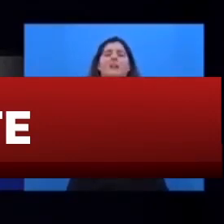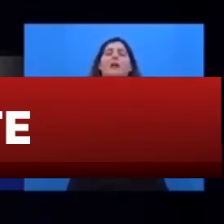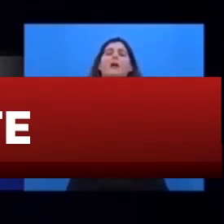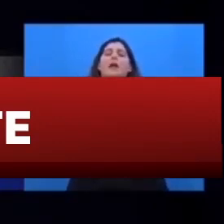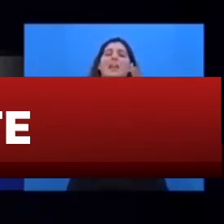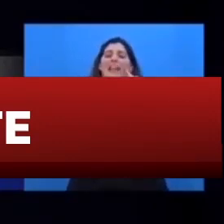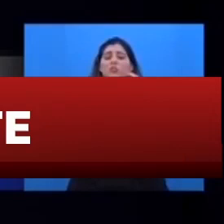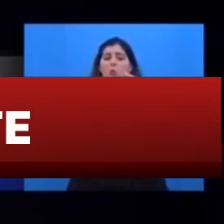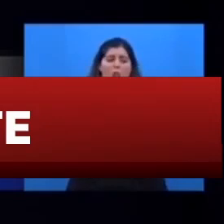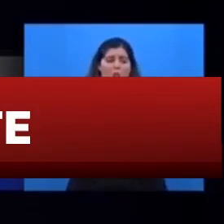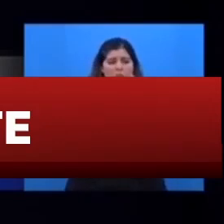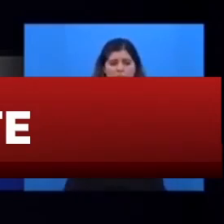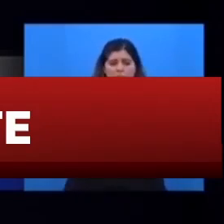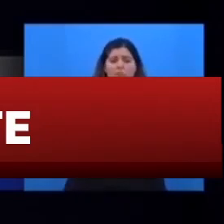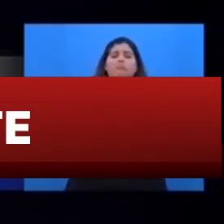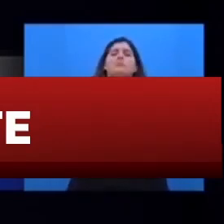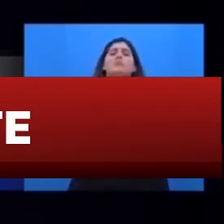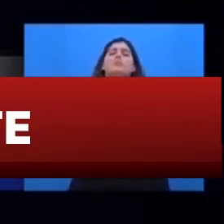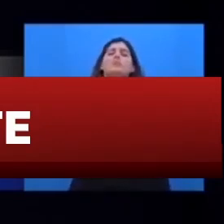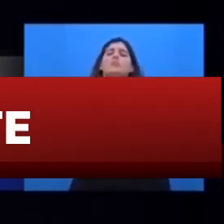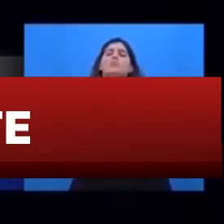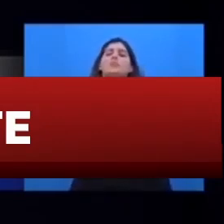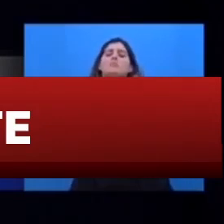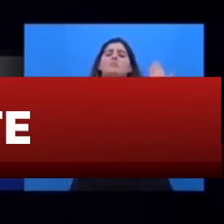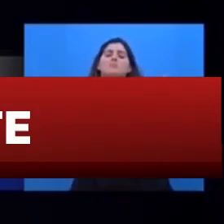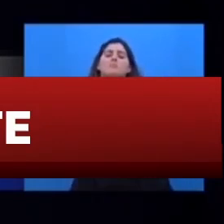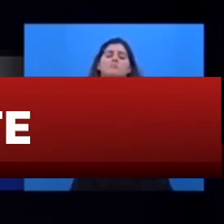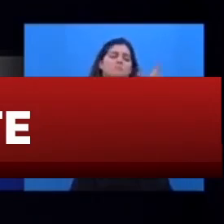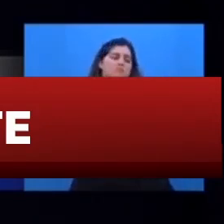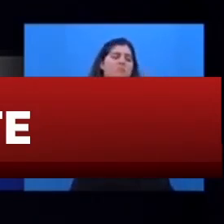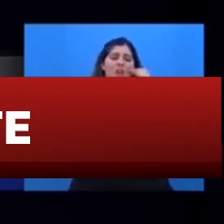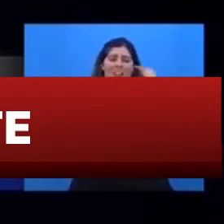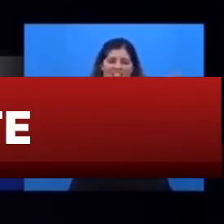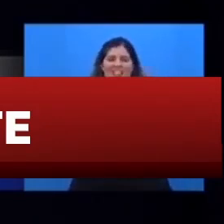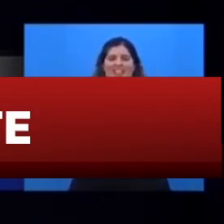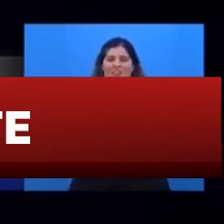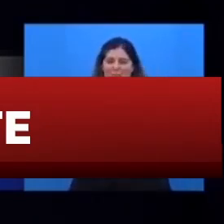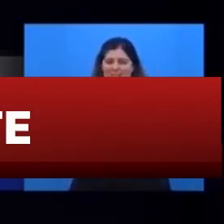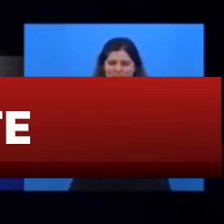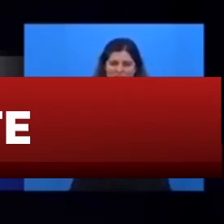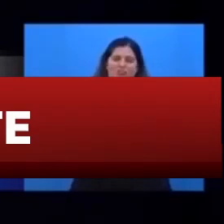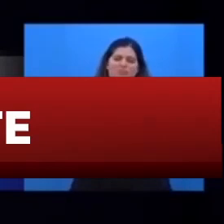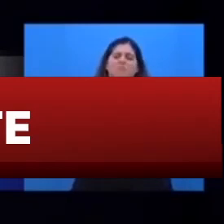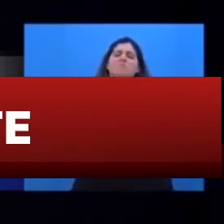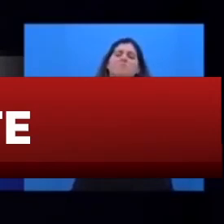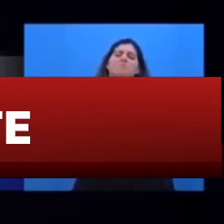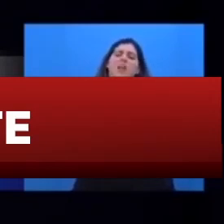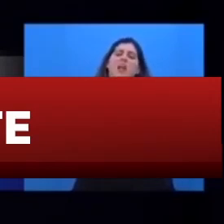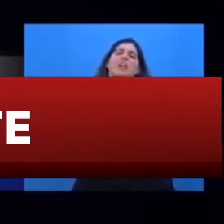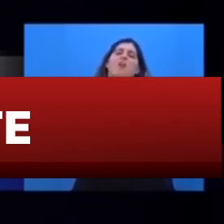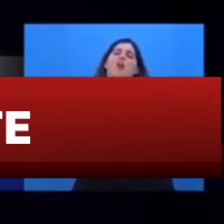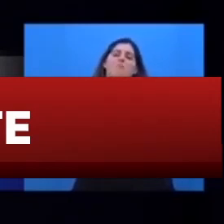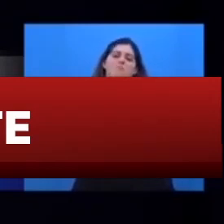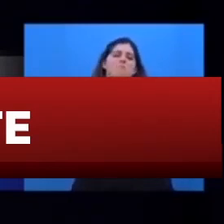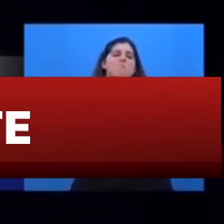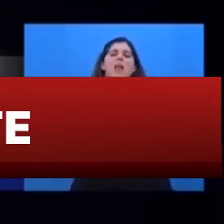el año 2006 se creó Acumar, reglamentado por el doctor Fernández, cuando era jefe de gabinete, para sanear la cuenca. En